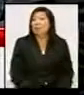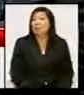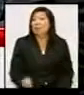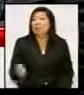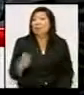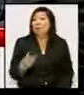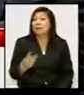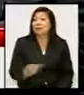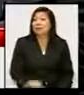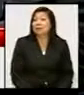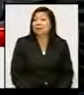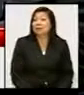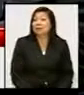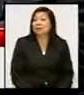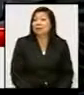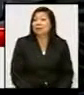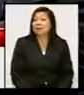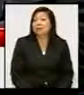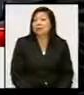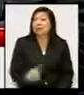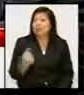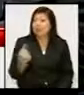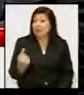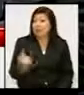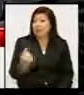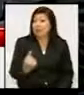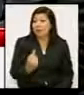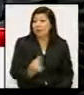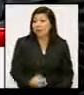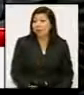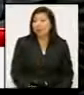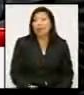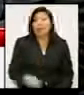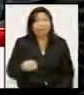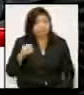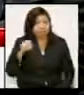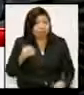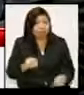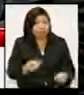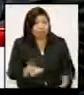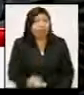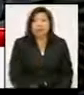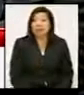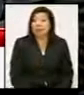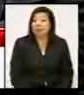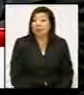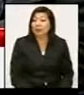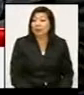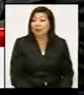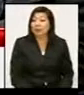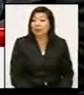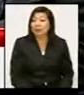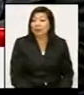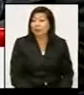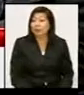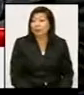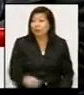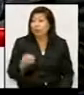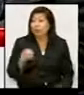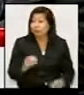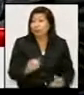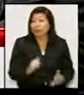es el trazado de la vía. Cada lluvia, temporada de